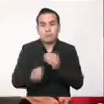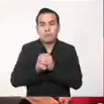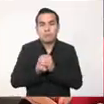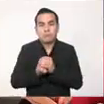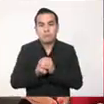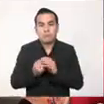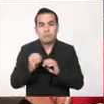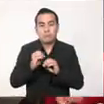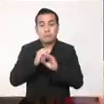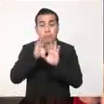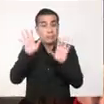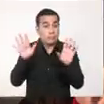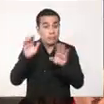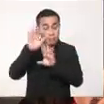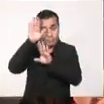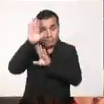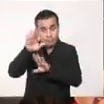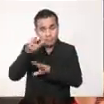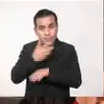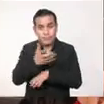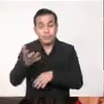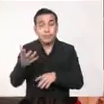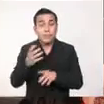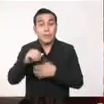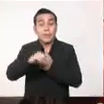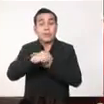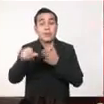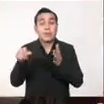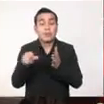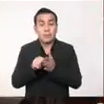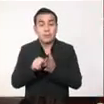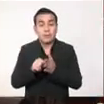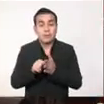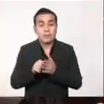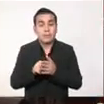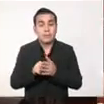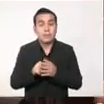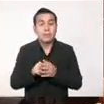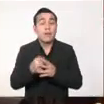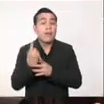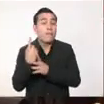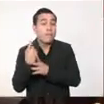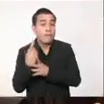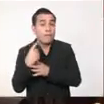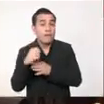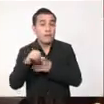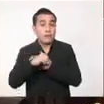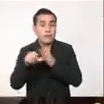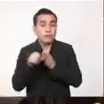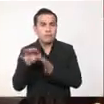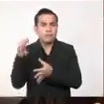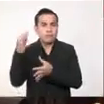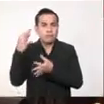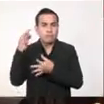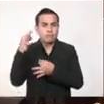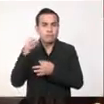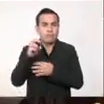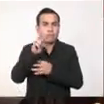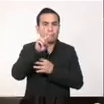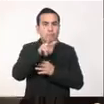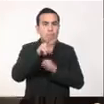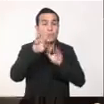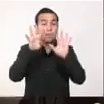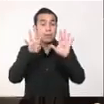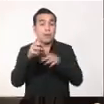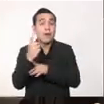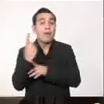supuesto, y con todo el respeto de la Asamblea Legislativa. Aún a la Asamblea Legislativa en el documento, en las 29